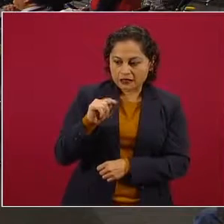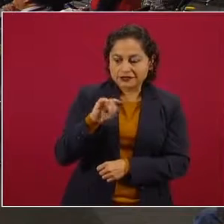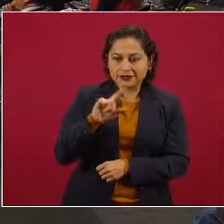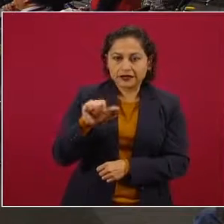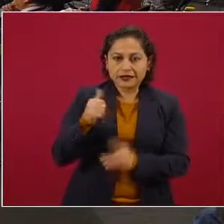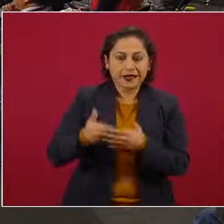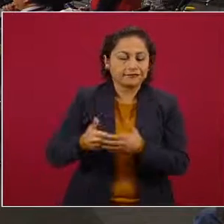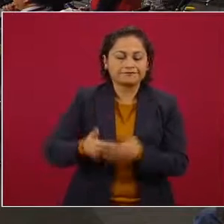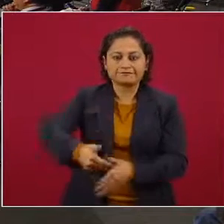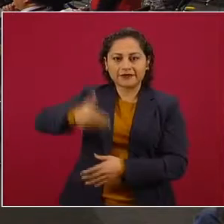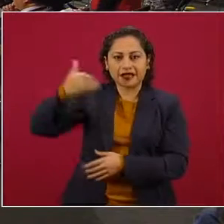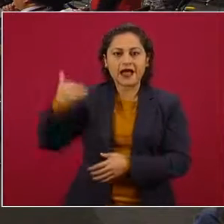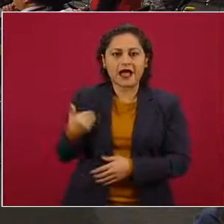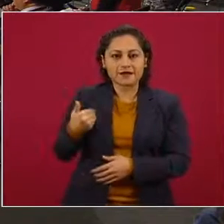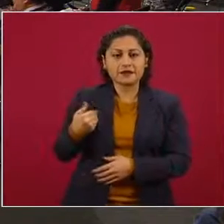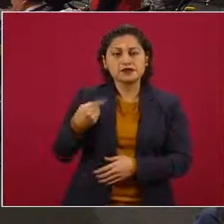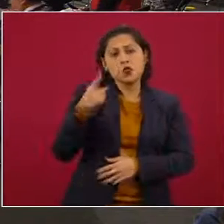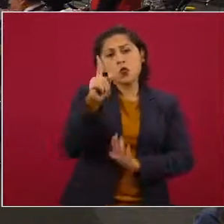consagrado a la muerte,